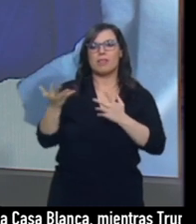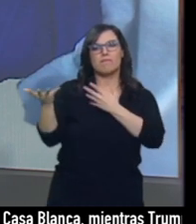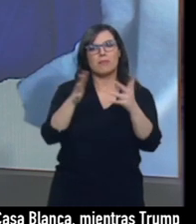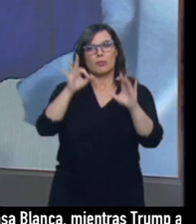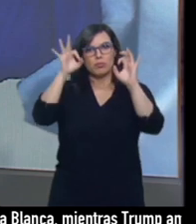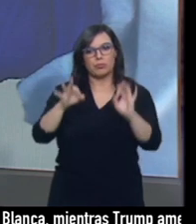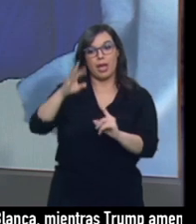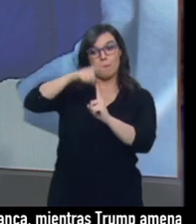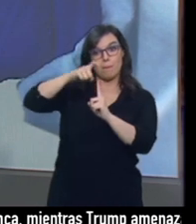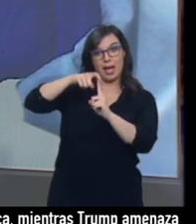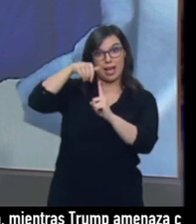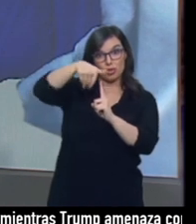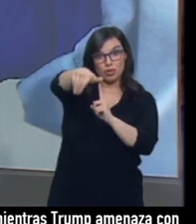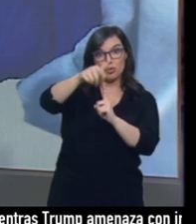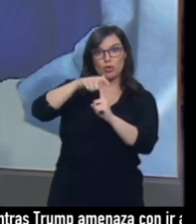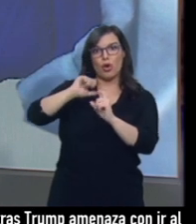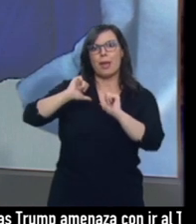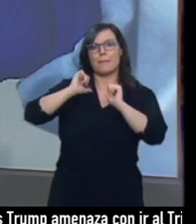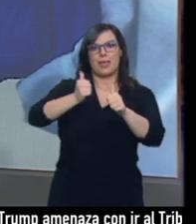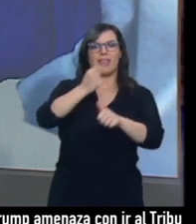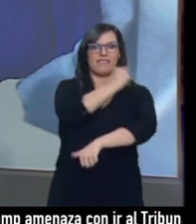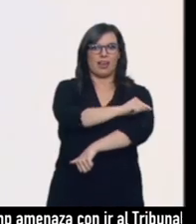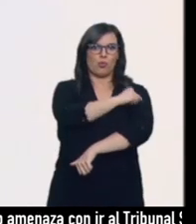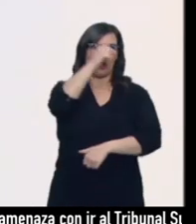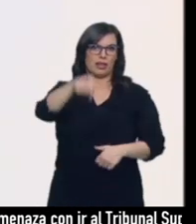cuando España pueda contar con las primeras dosis.